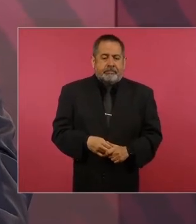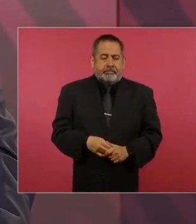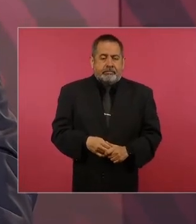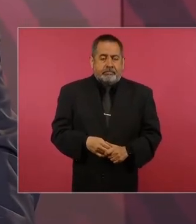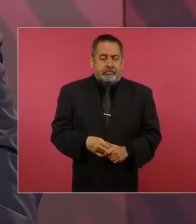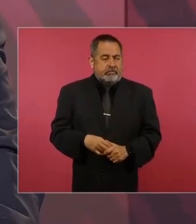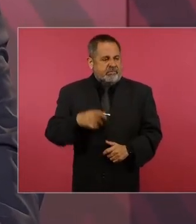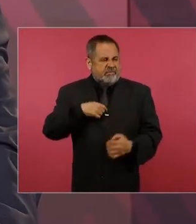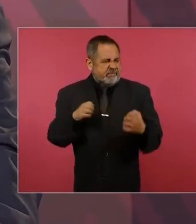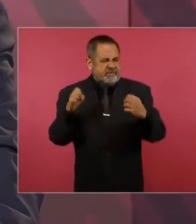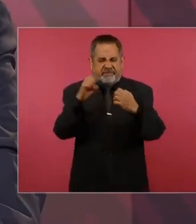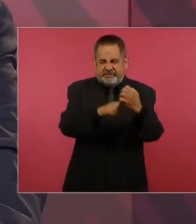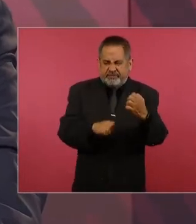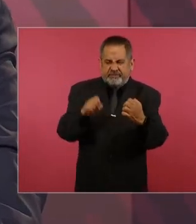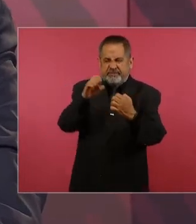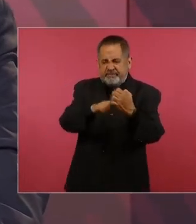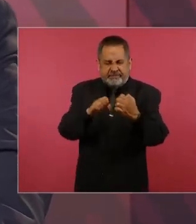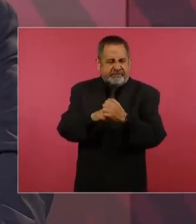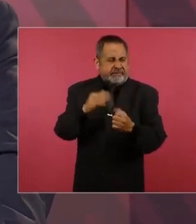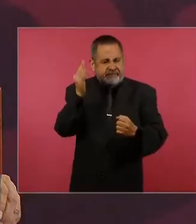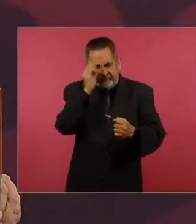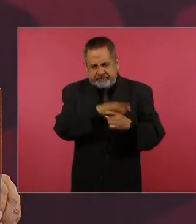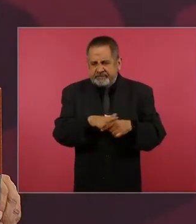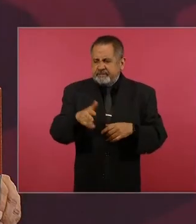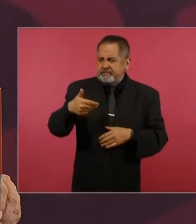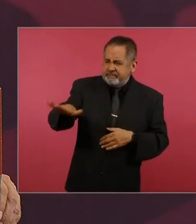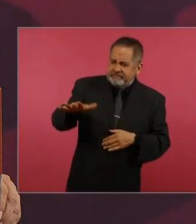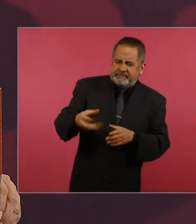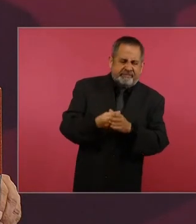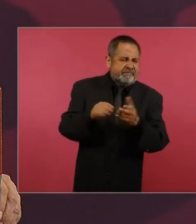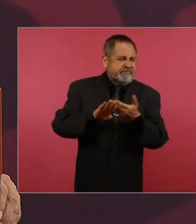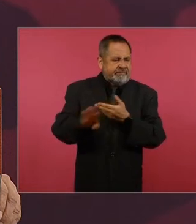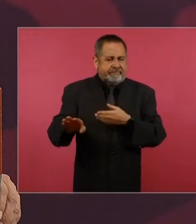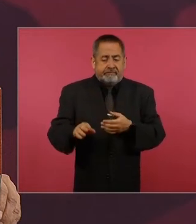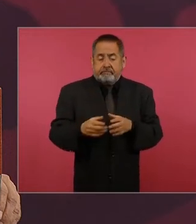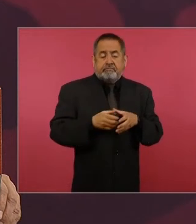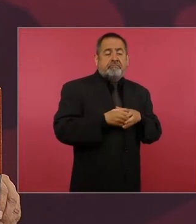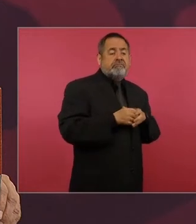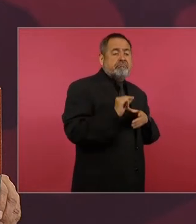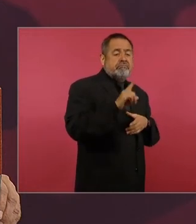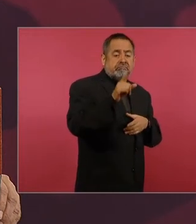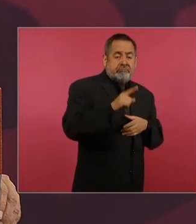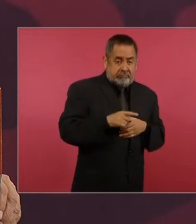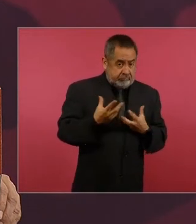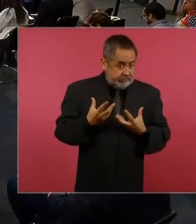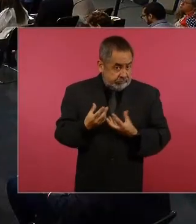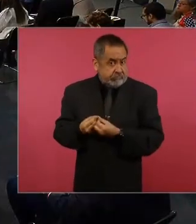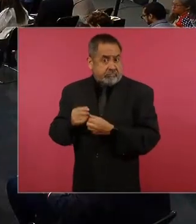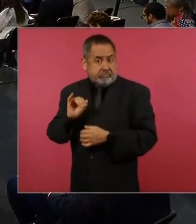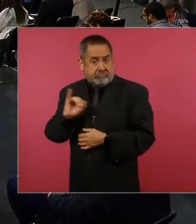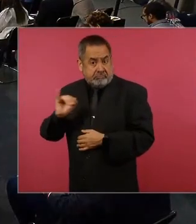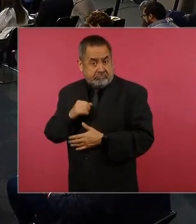falsario no es de izquierda, el racista no es de izquierda, el clasista no es de izquierda.